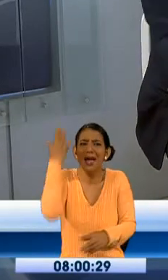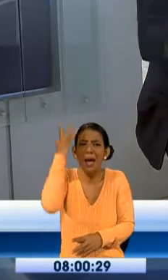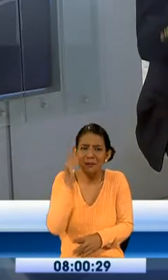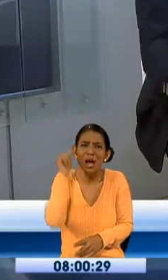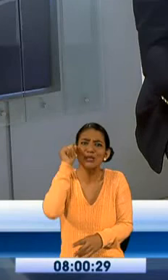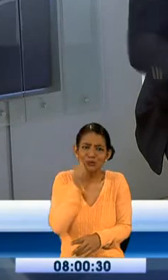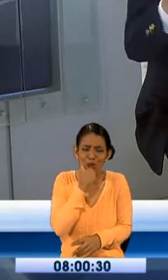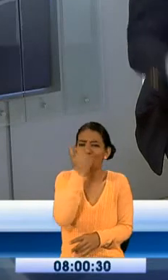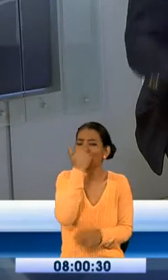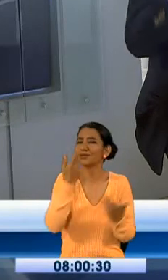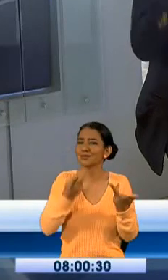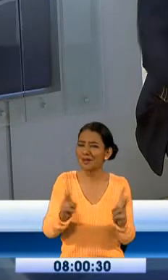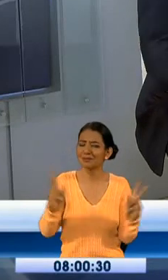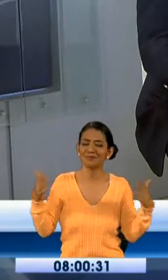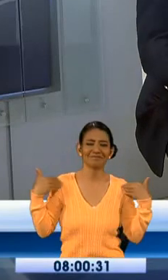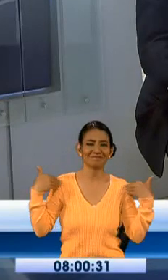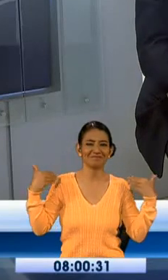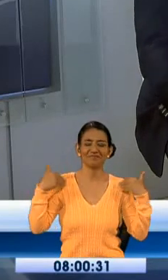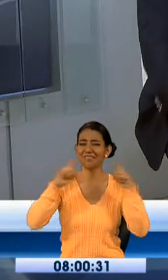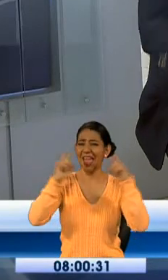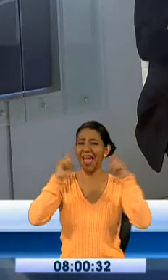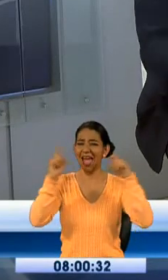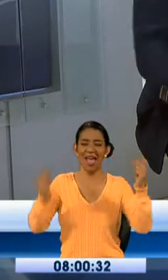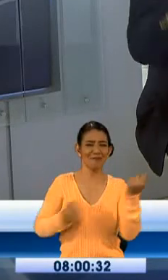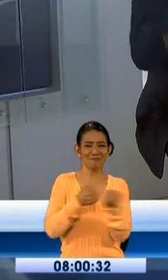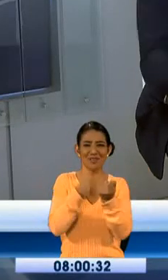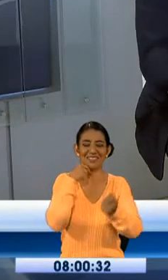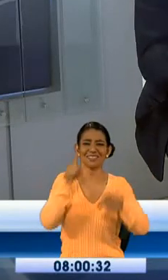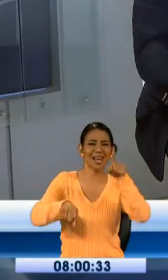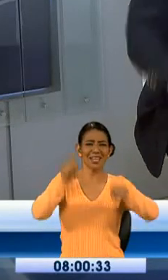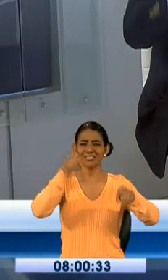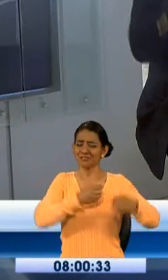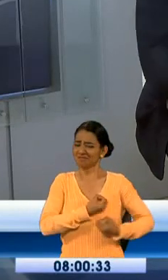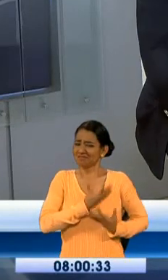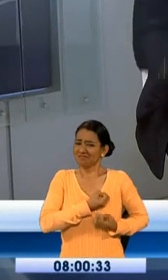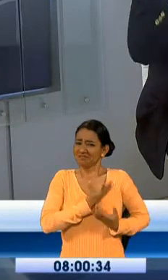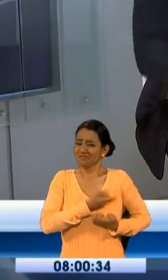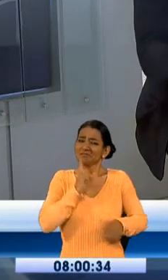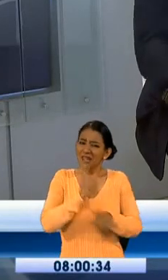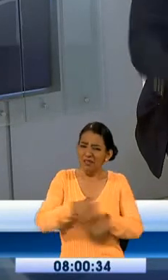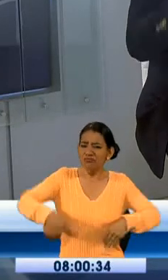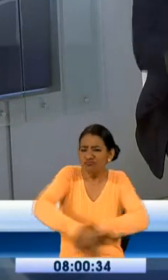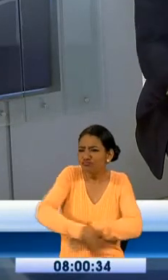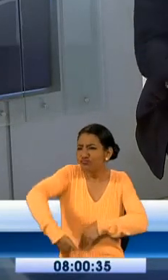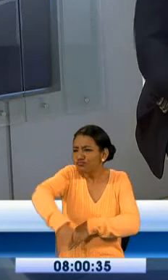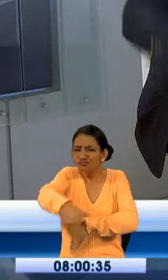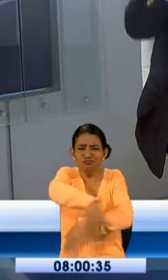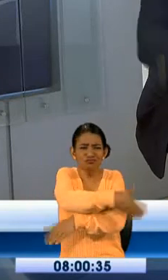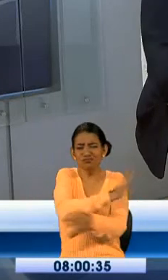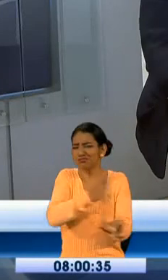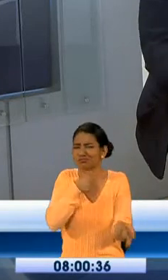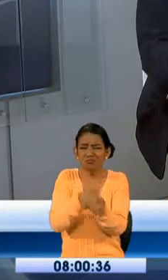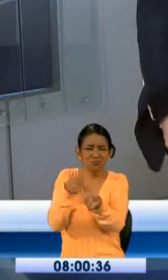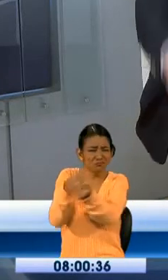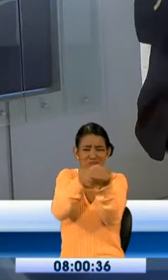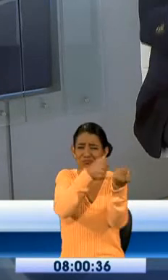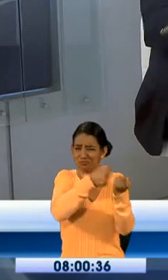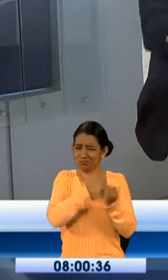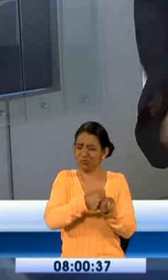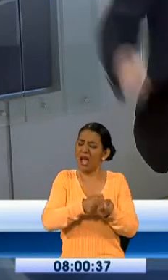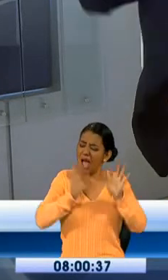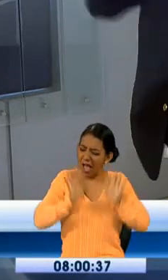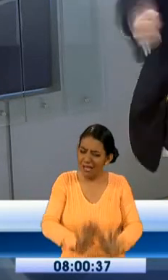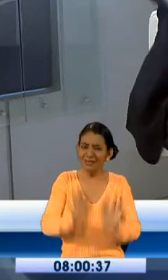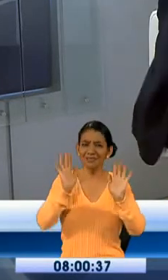Compartamos la alegría de gritar por nuestra selección. Llenémonos de euforia, que las calles demuestren ese apoyo, ese nacionalismo. Que